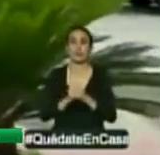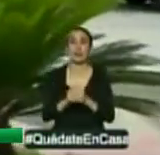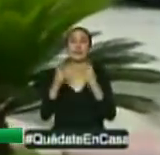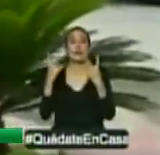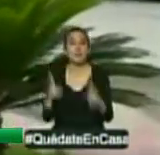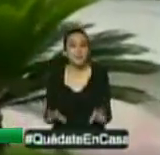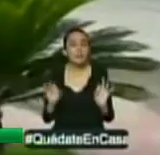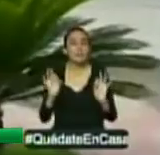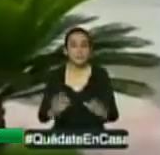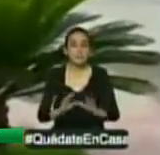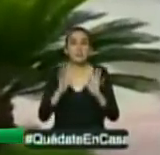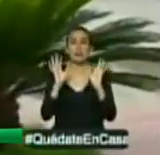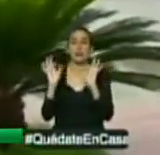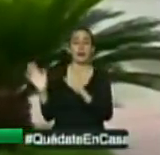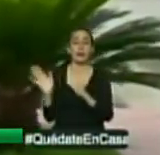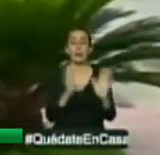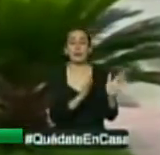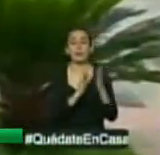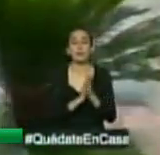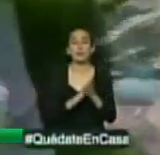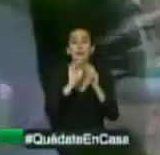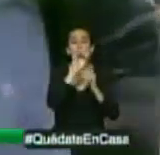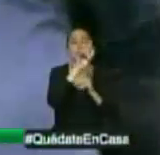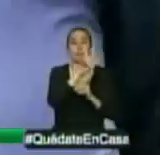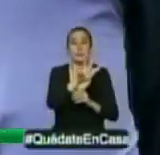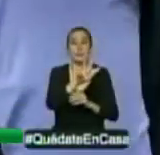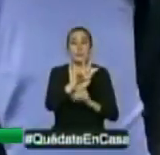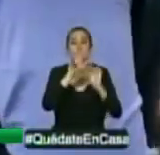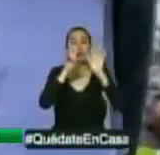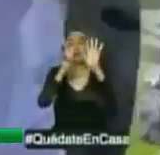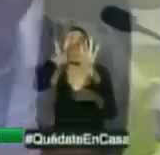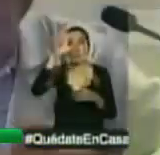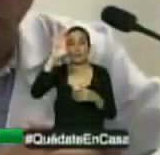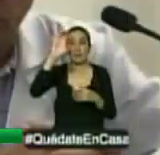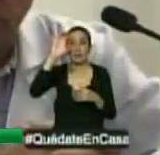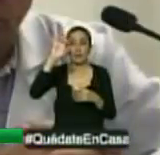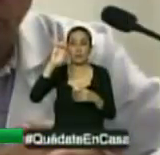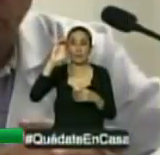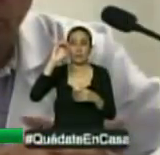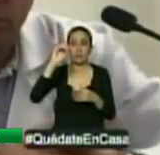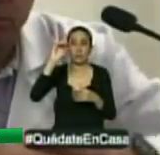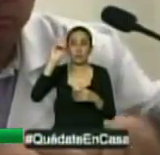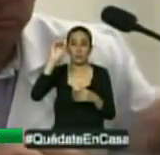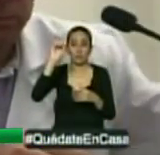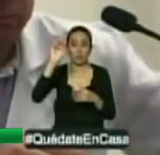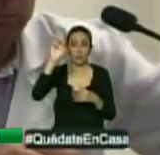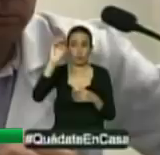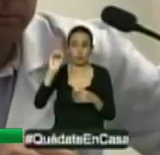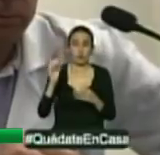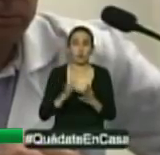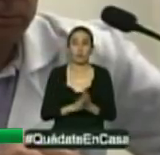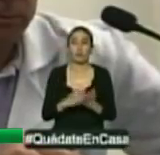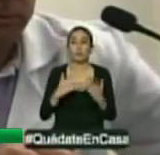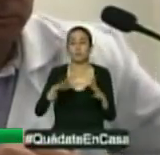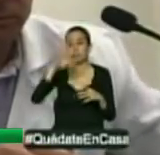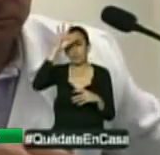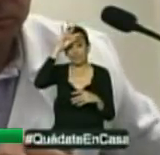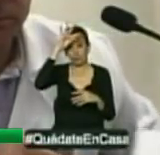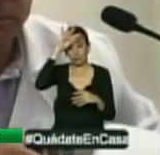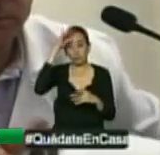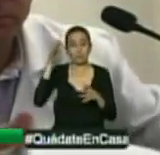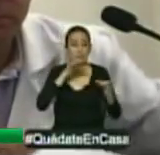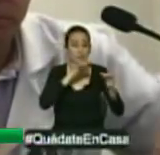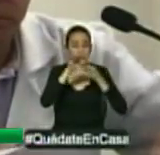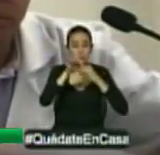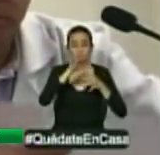también 37 unidades para cuidados intensivos en Monte Sinaí. Hemos logrado ya, en el caso del Hospital Seibos, llegar